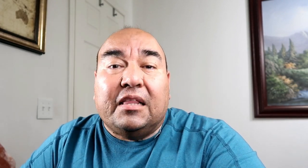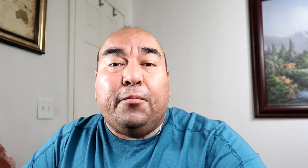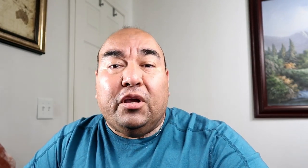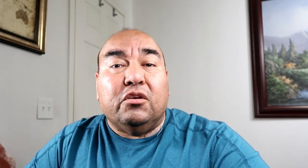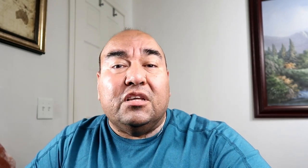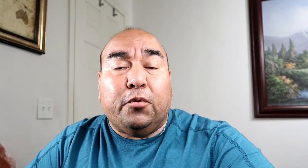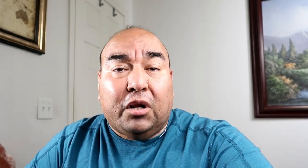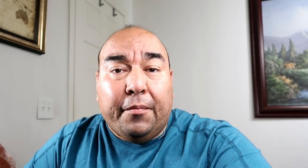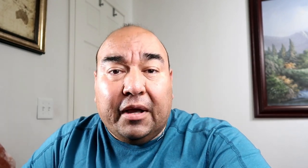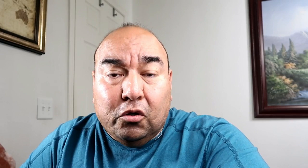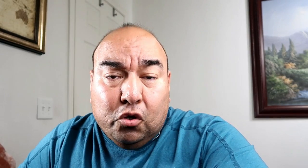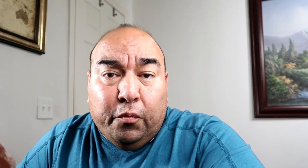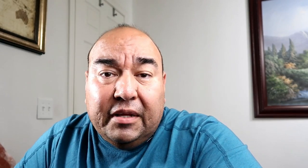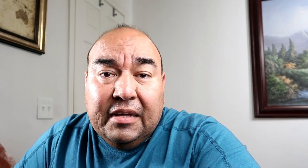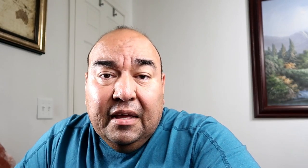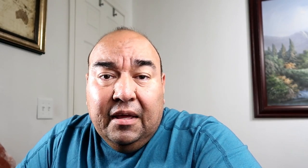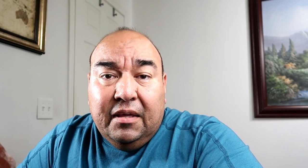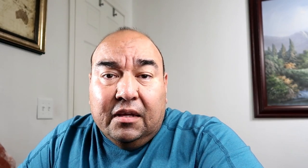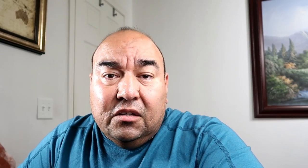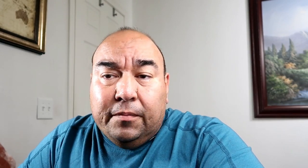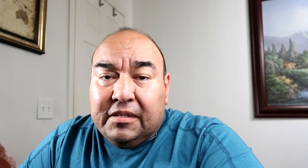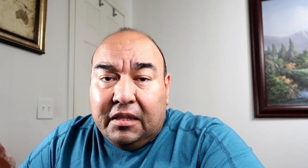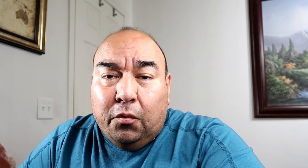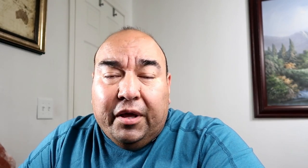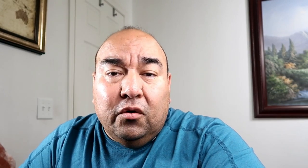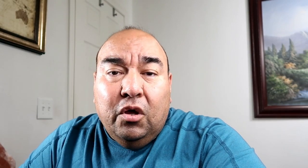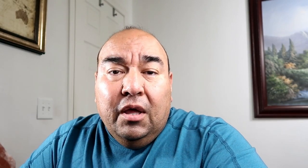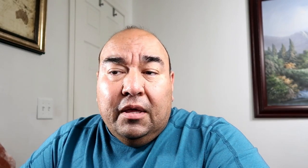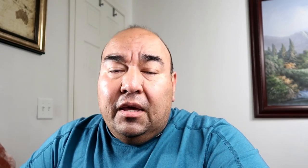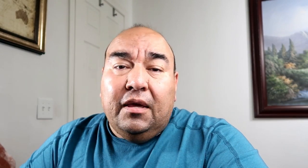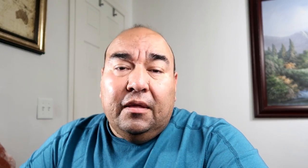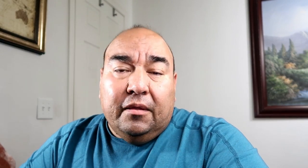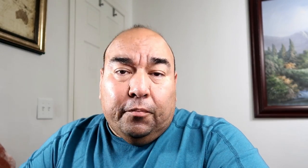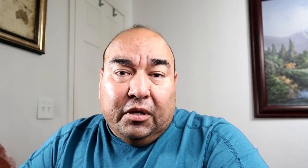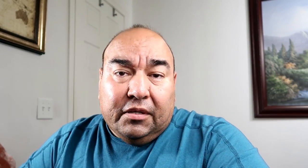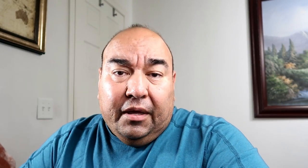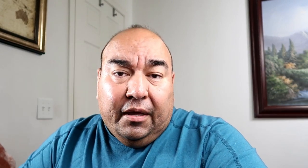mujeres las que están apoyando este programa que los hombres, y eso es bastante bueno.